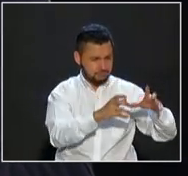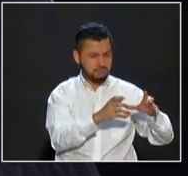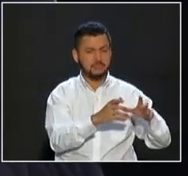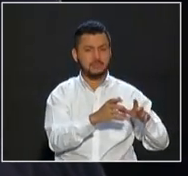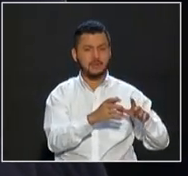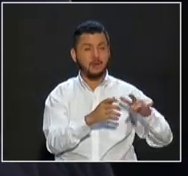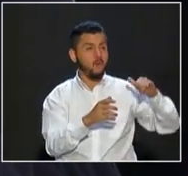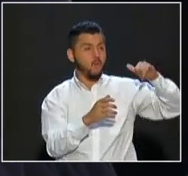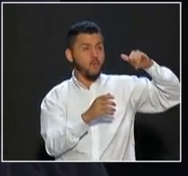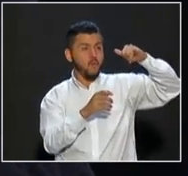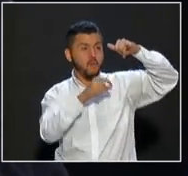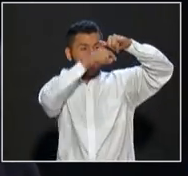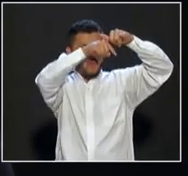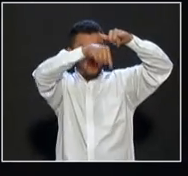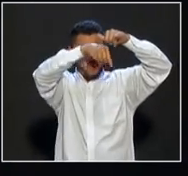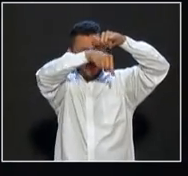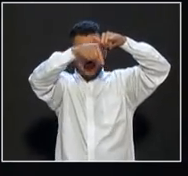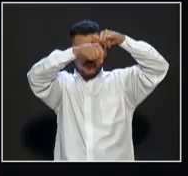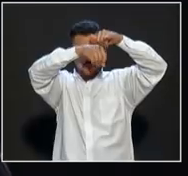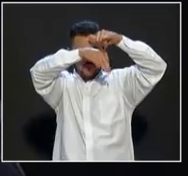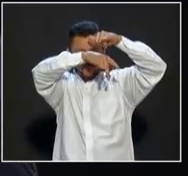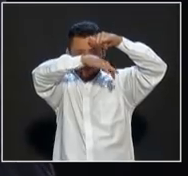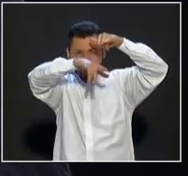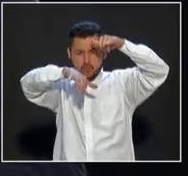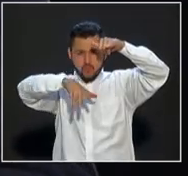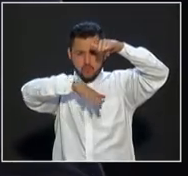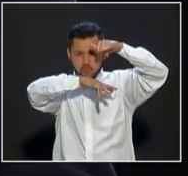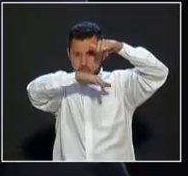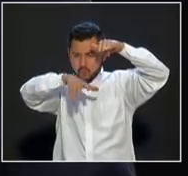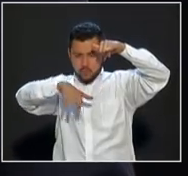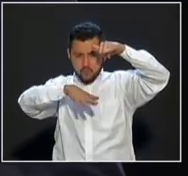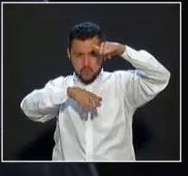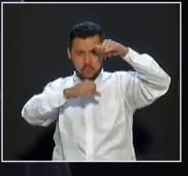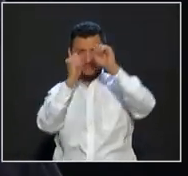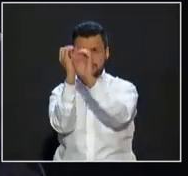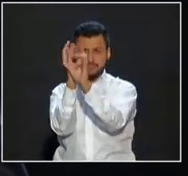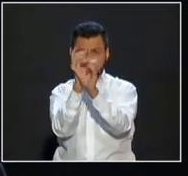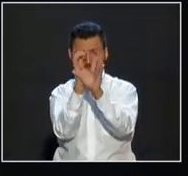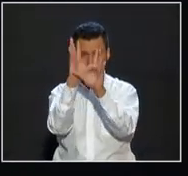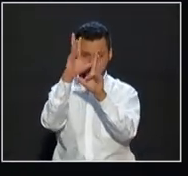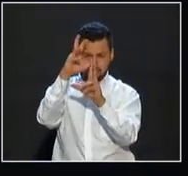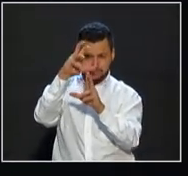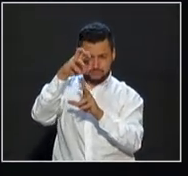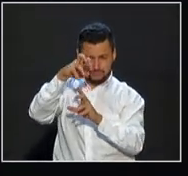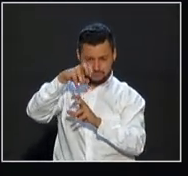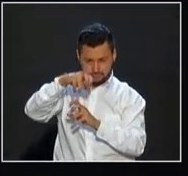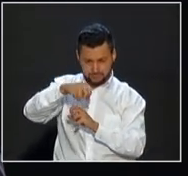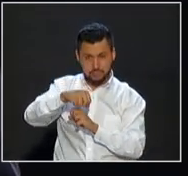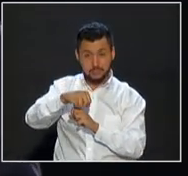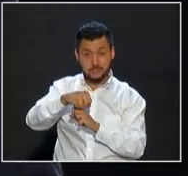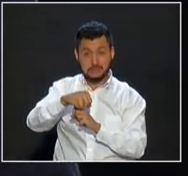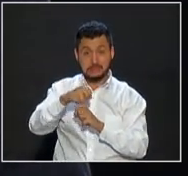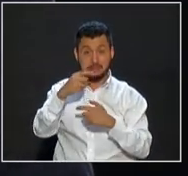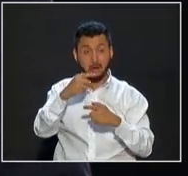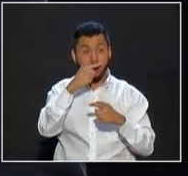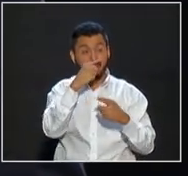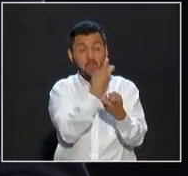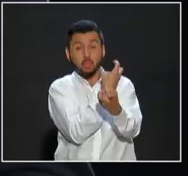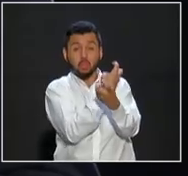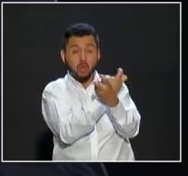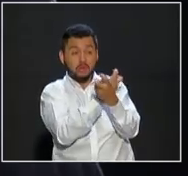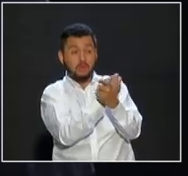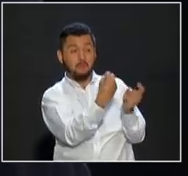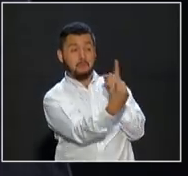en este momento se le deben 36 mil millones de pesos a quienes se involucraron en este programa de sustitución de cultivos